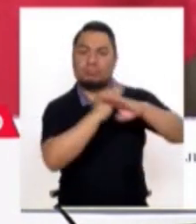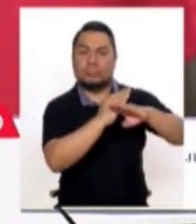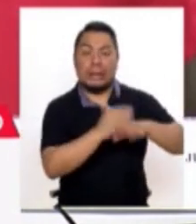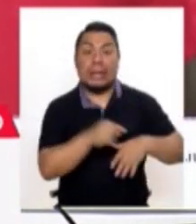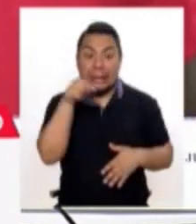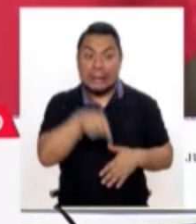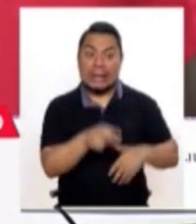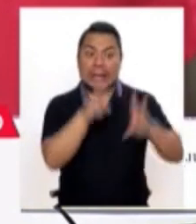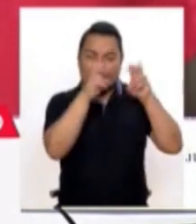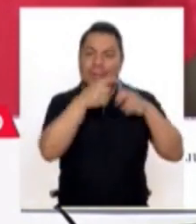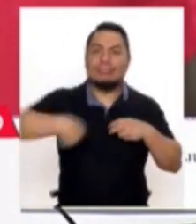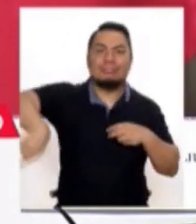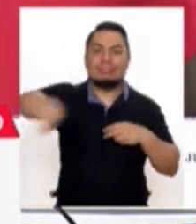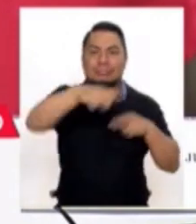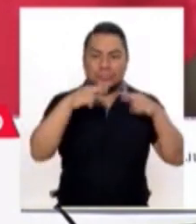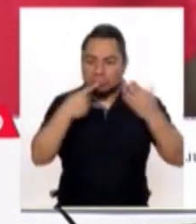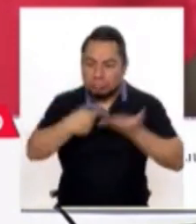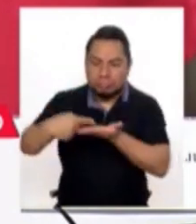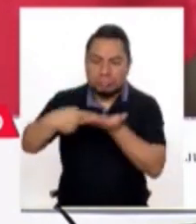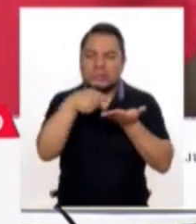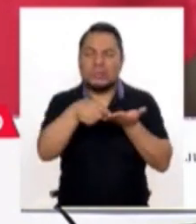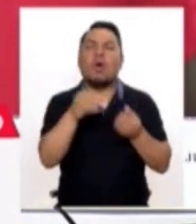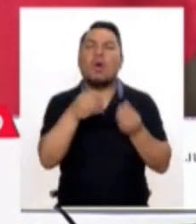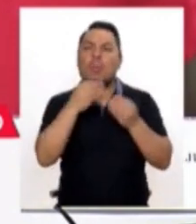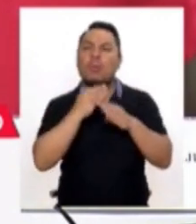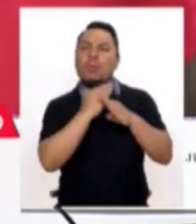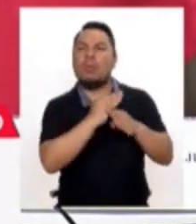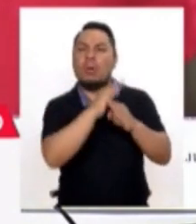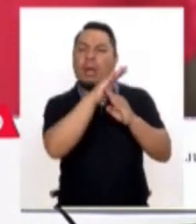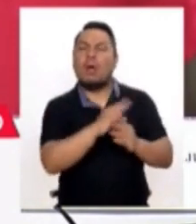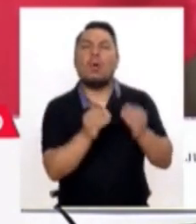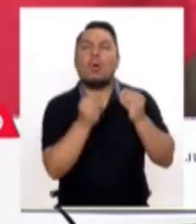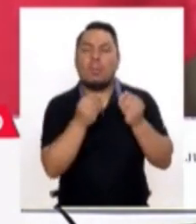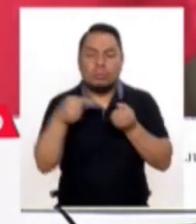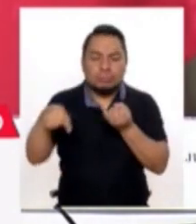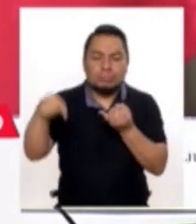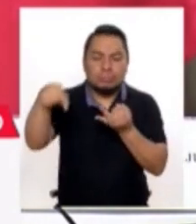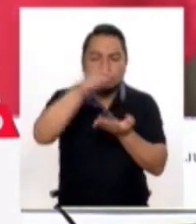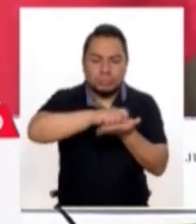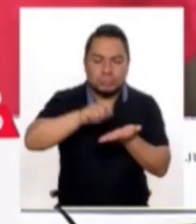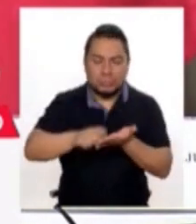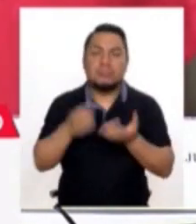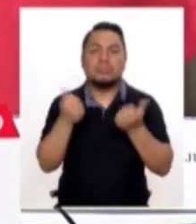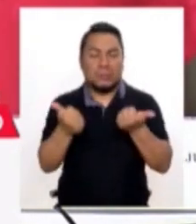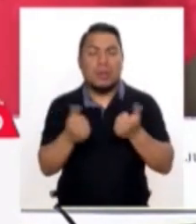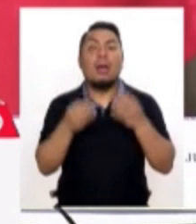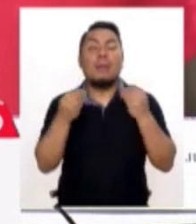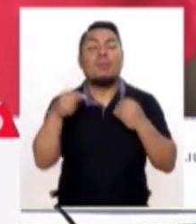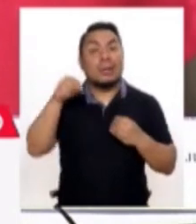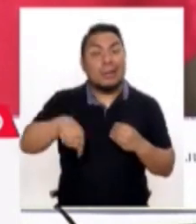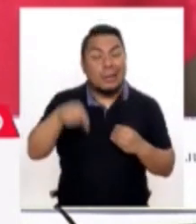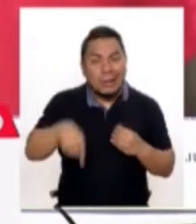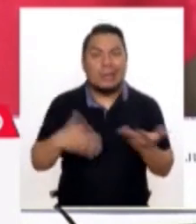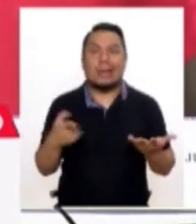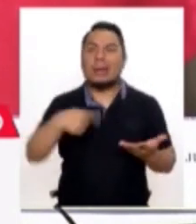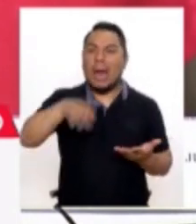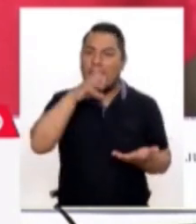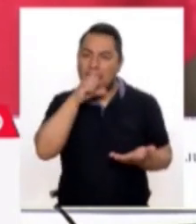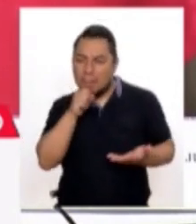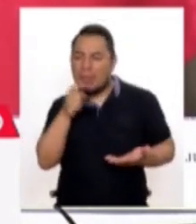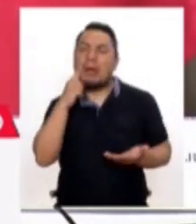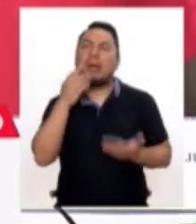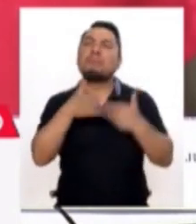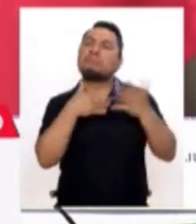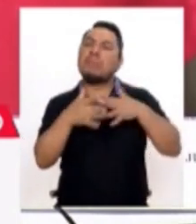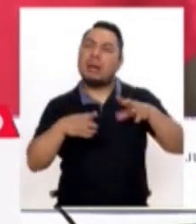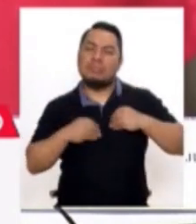de agenda en este periodo de transición, porque nadie puede pretender ocultar ni eludir este